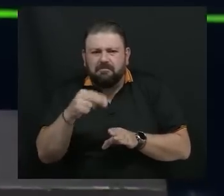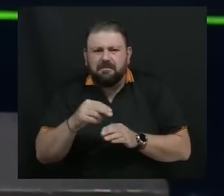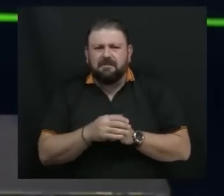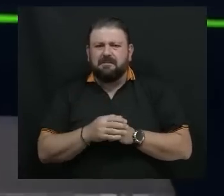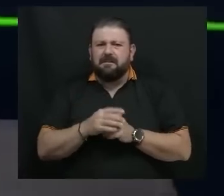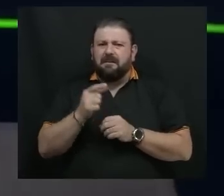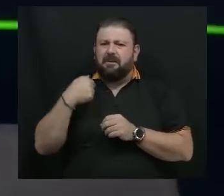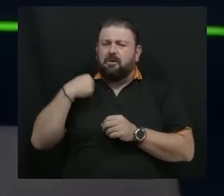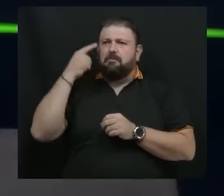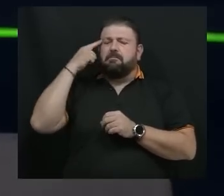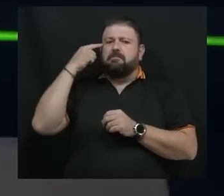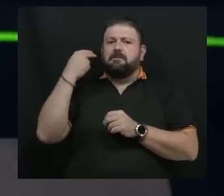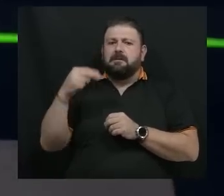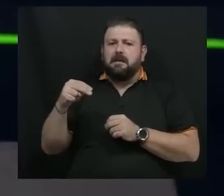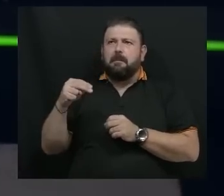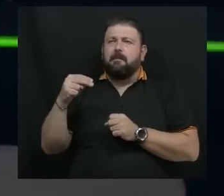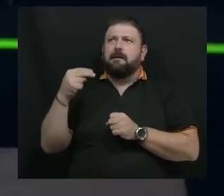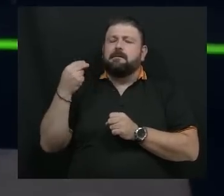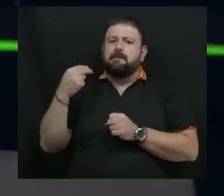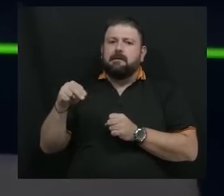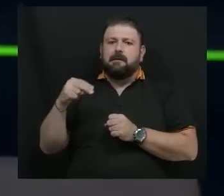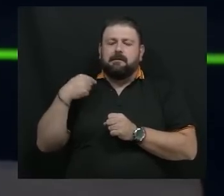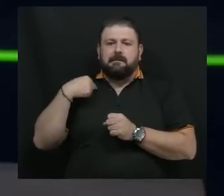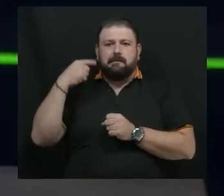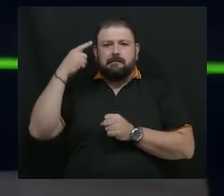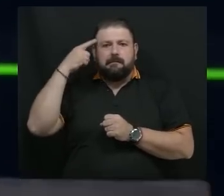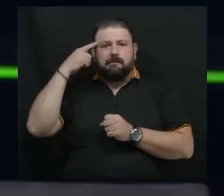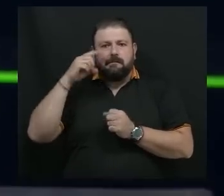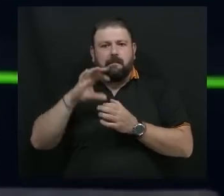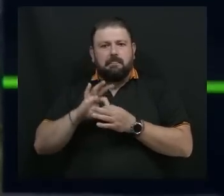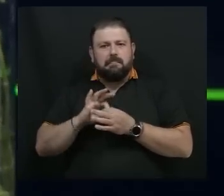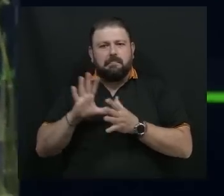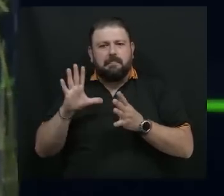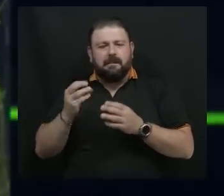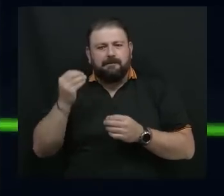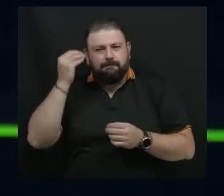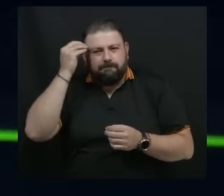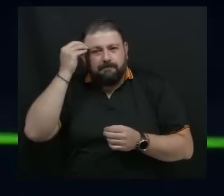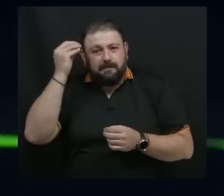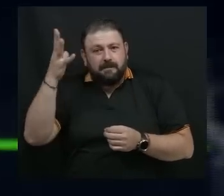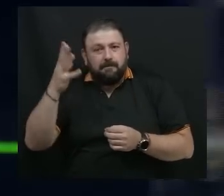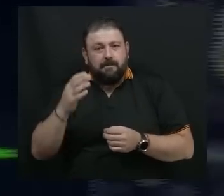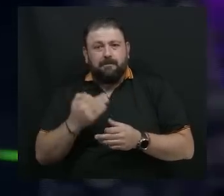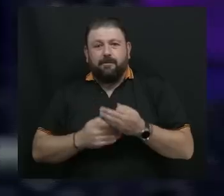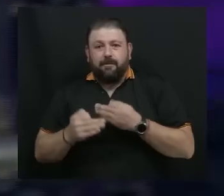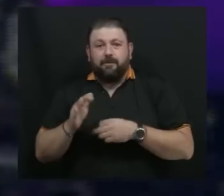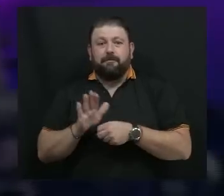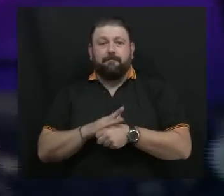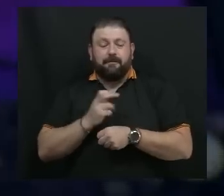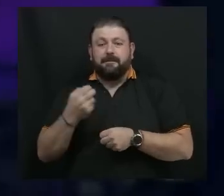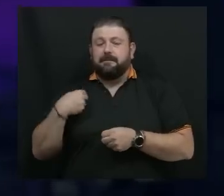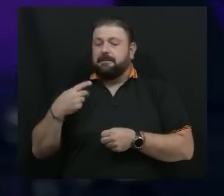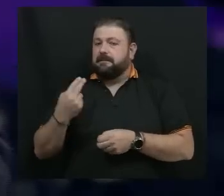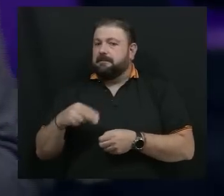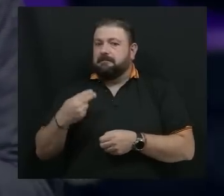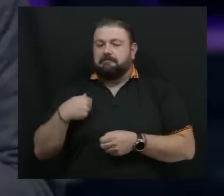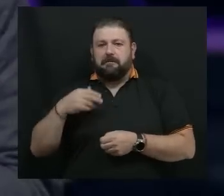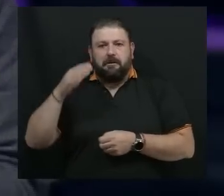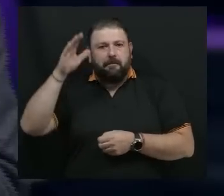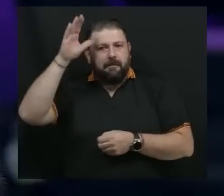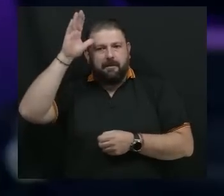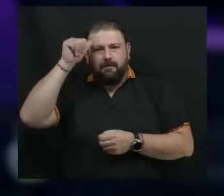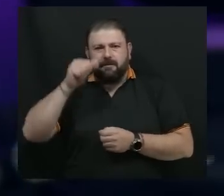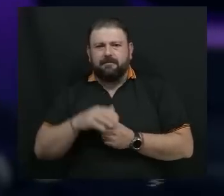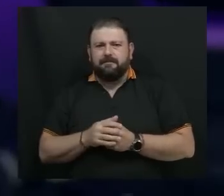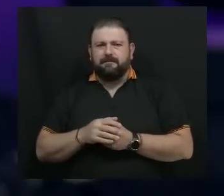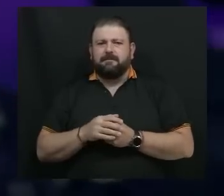se llama, no me acordaba cómo se llamaba. Menos mal no le dije que era para la memoria porque sí había quedado muy mal.